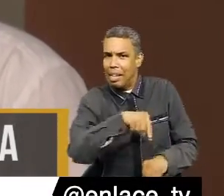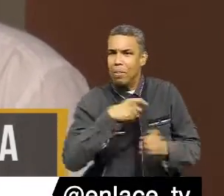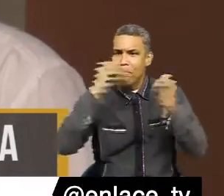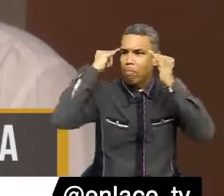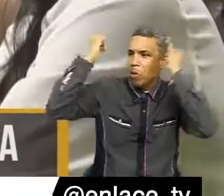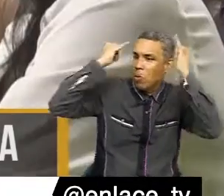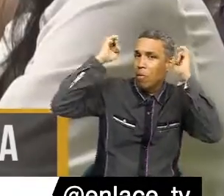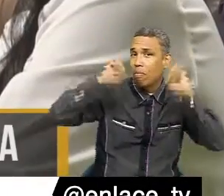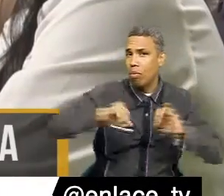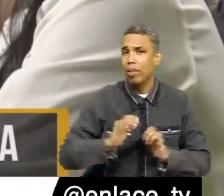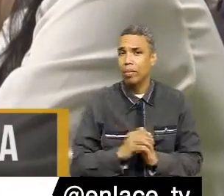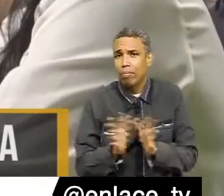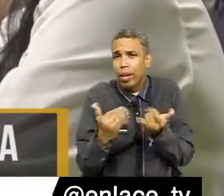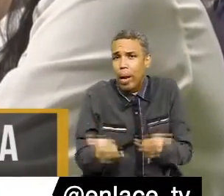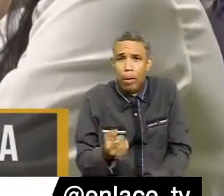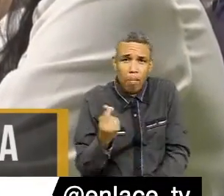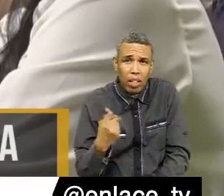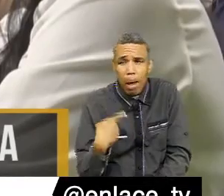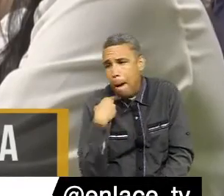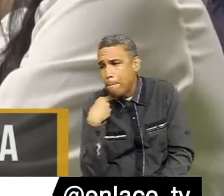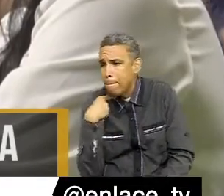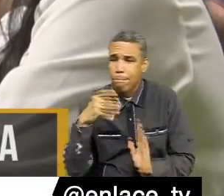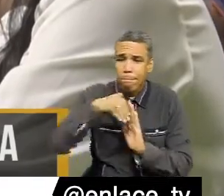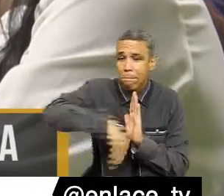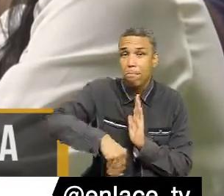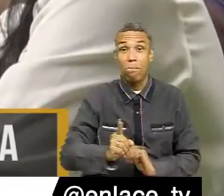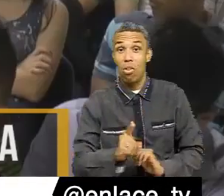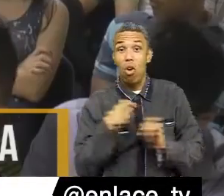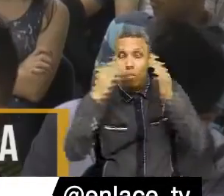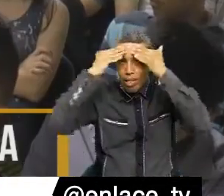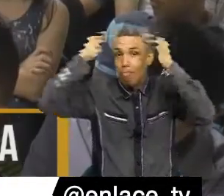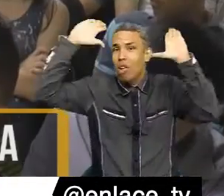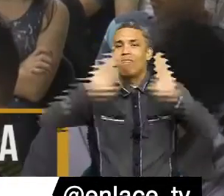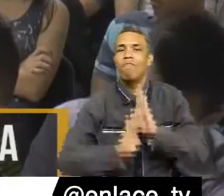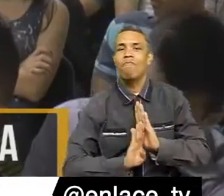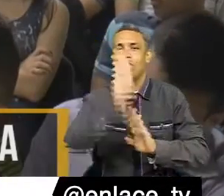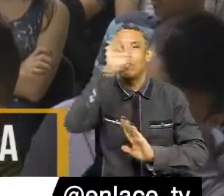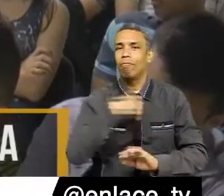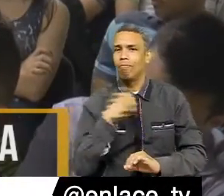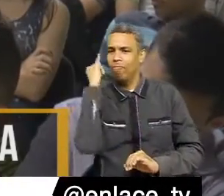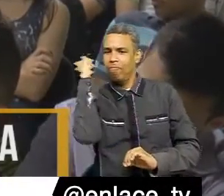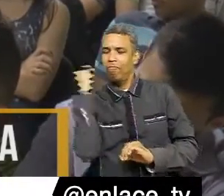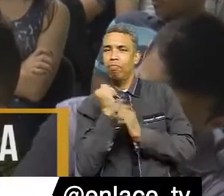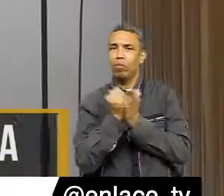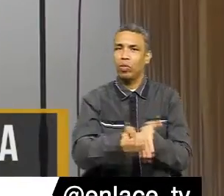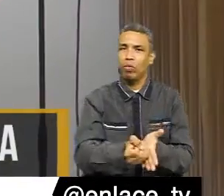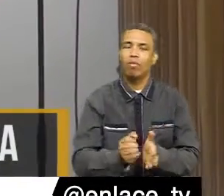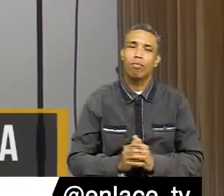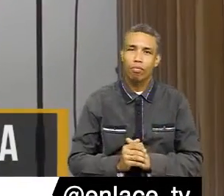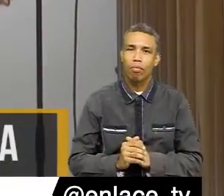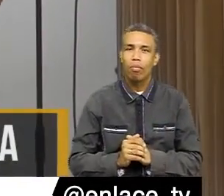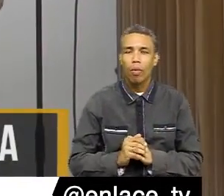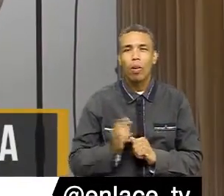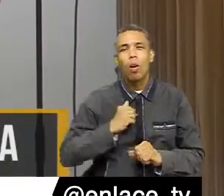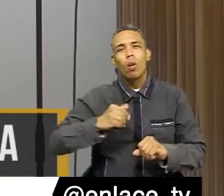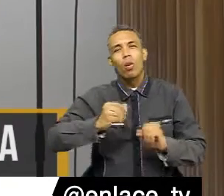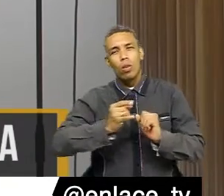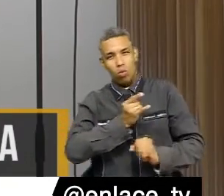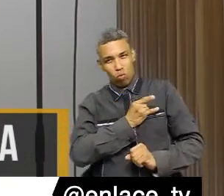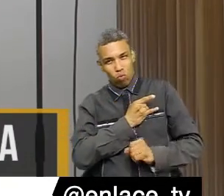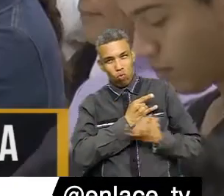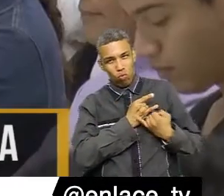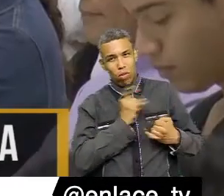de la coyuntura económica y social que está teniendo la región en estos momentos. En medio del lanzamiento oficial, el coordinador de la UIS en Barranca Bermeja,